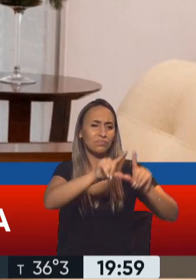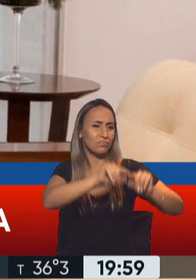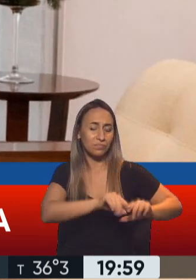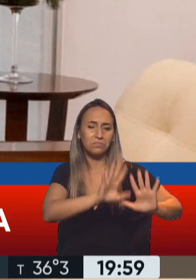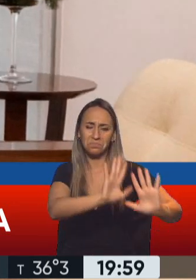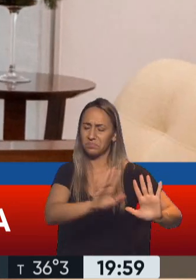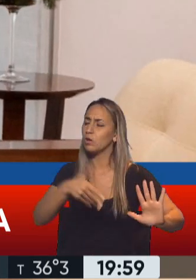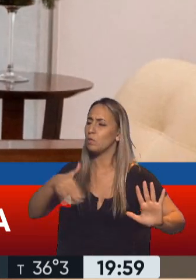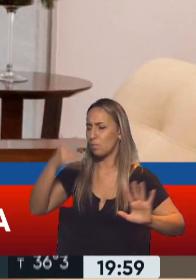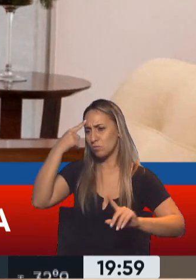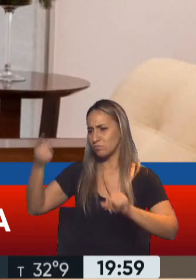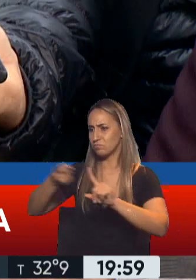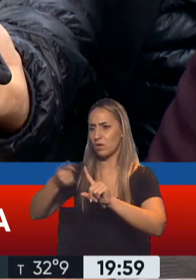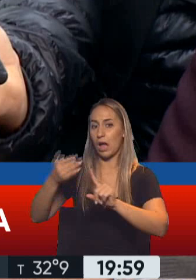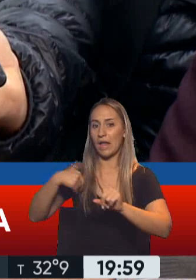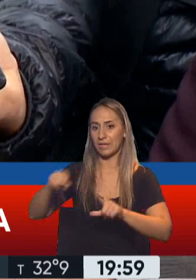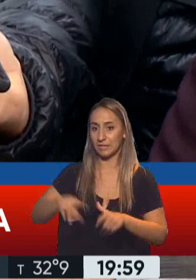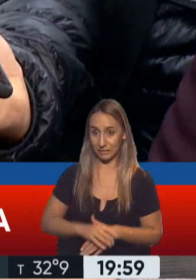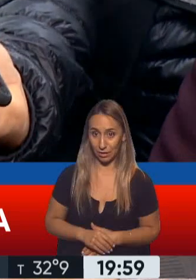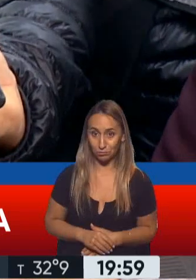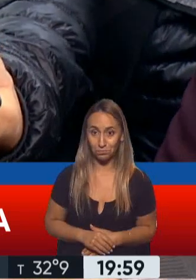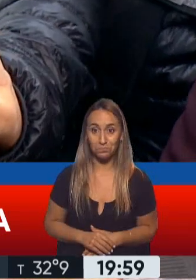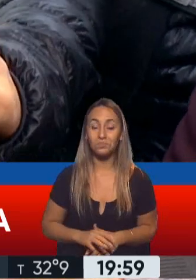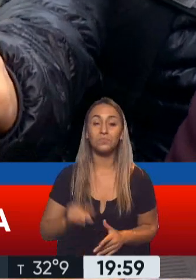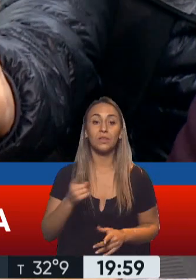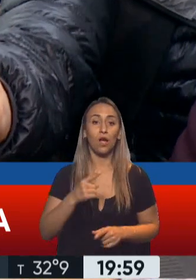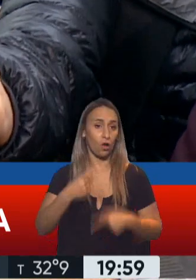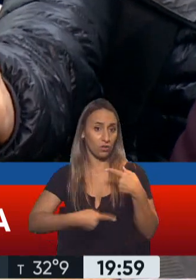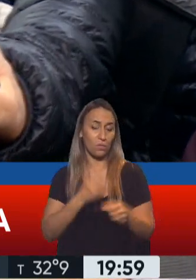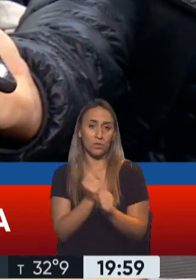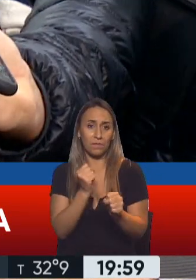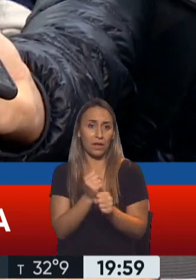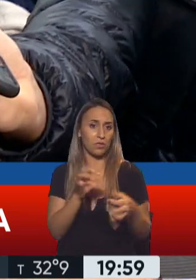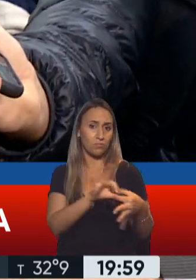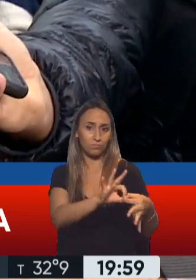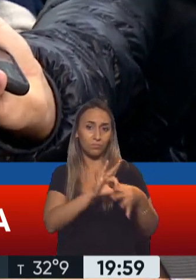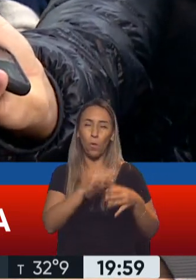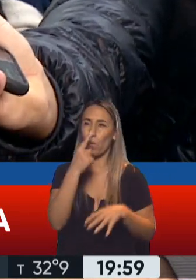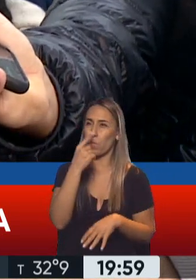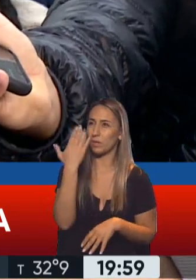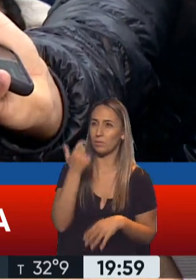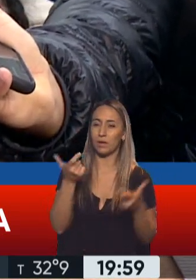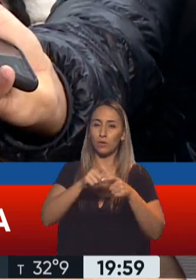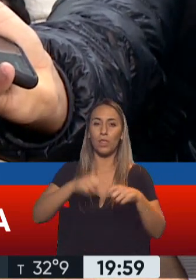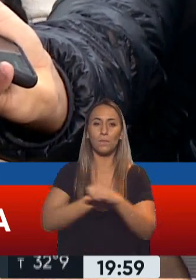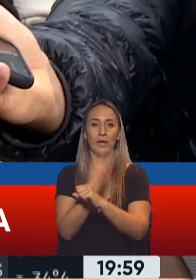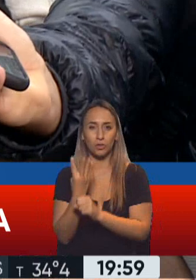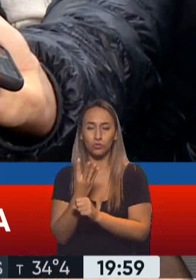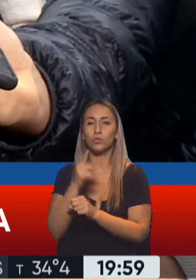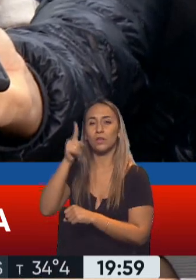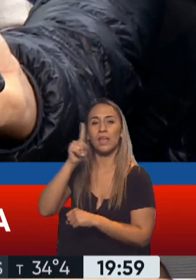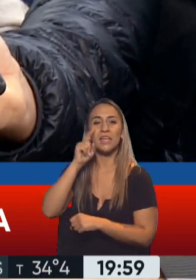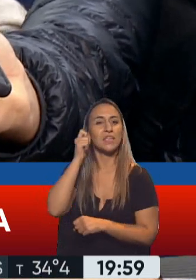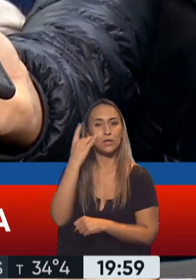con nuestro país. Están articulados, estamos trabajando desde la última reunión de Mercosur en Foz de Iguazú,